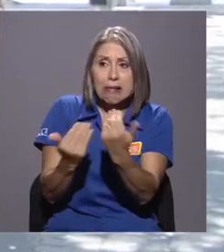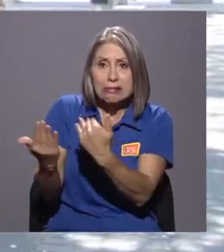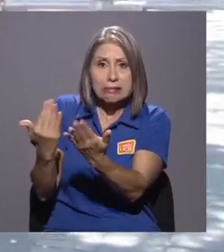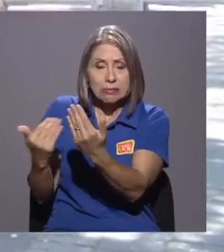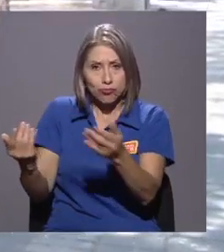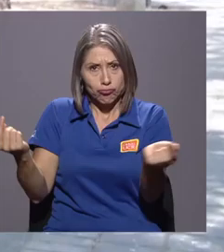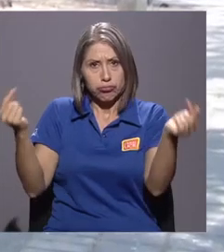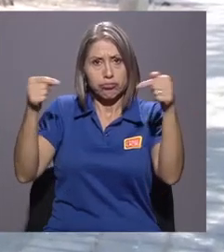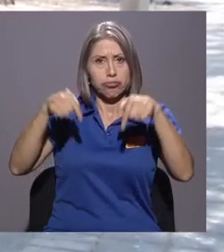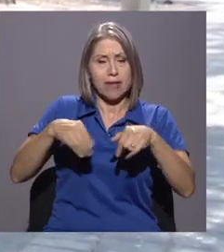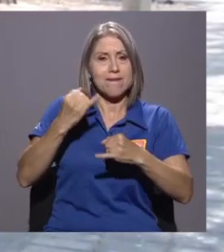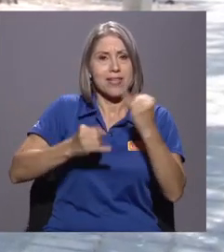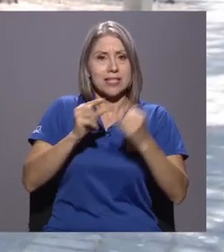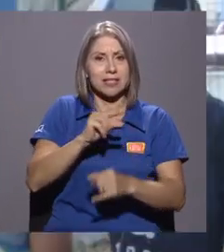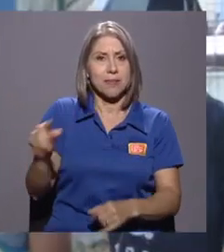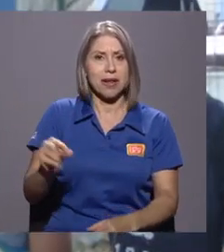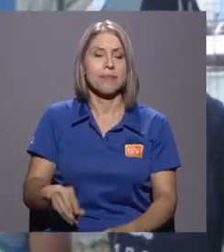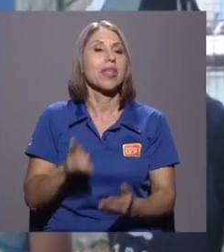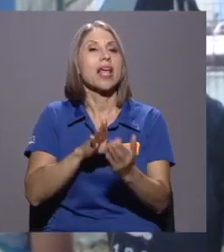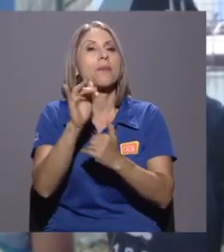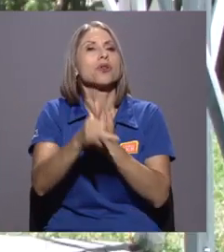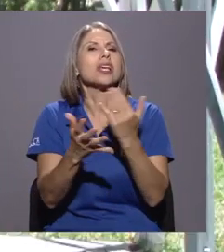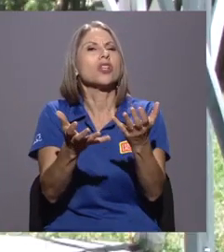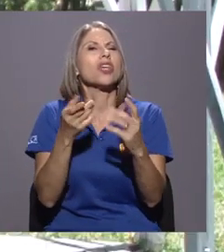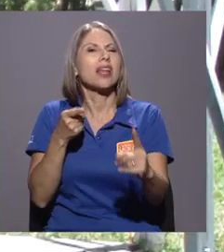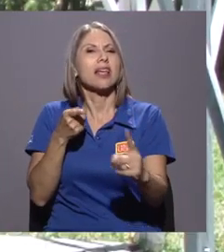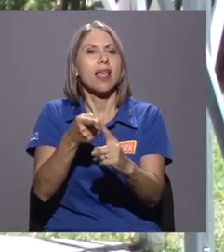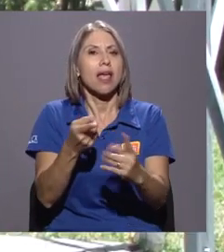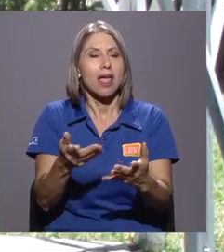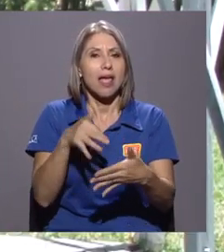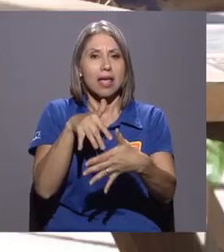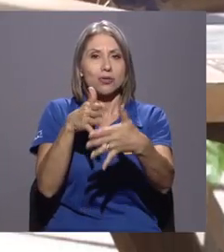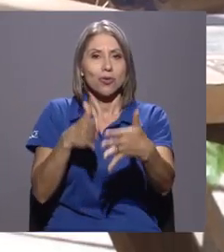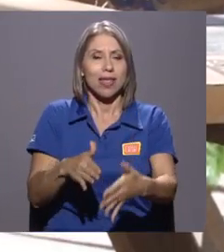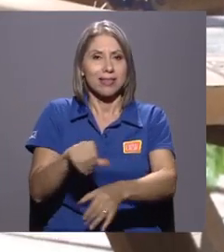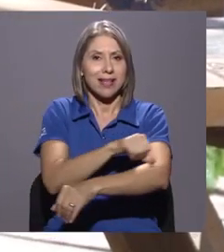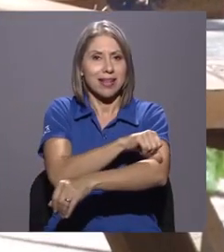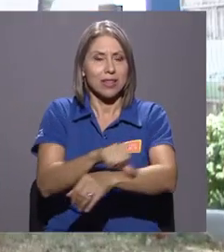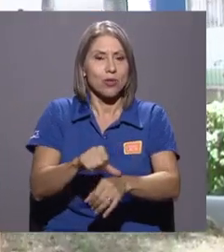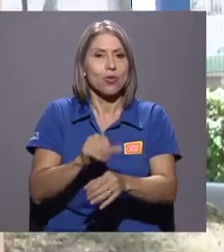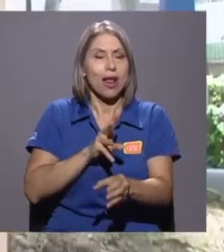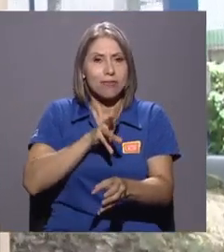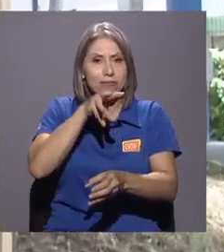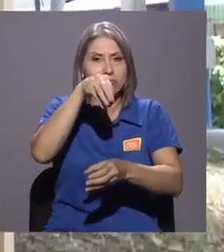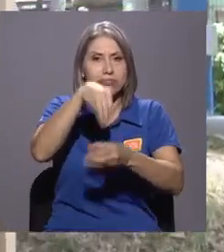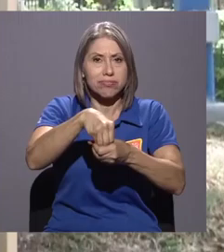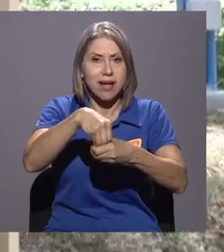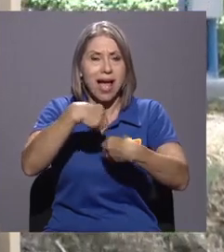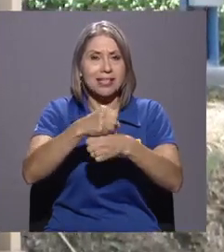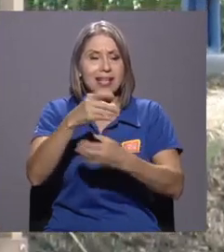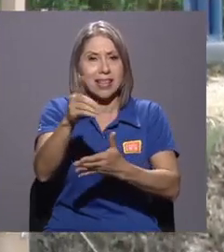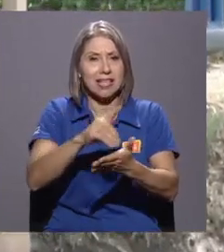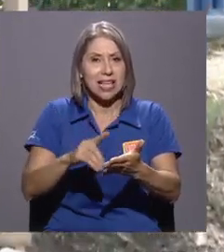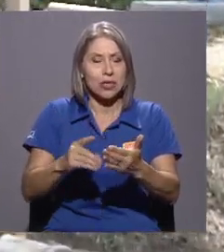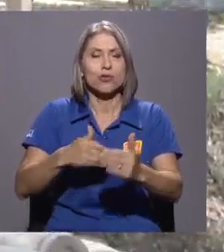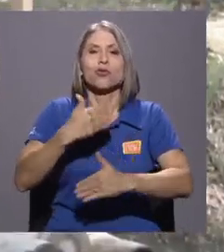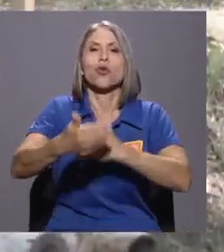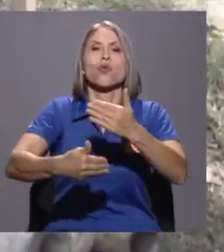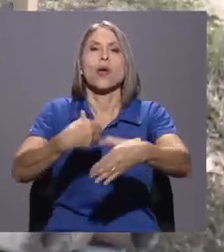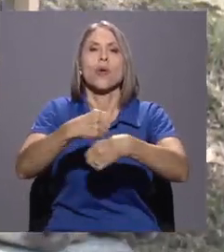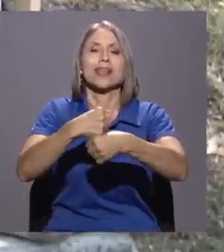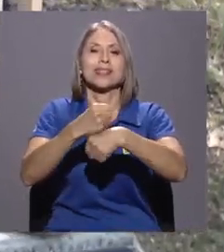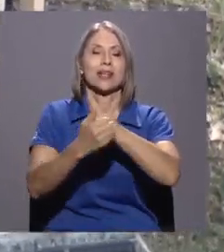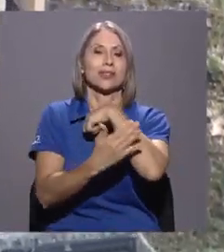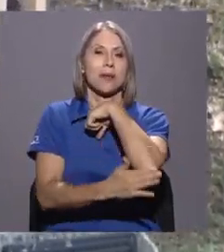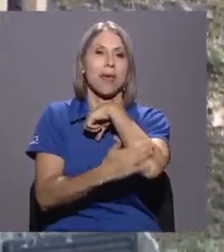semana. El proyecto surgió con el afán de involucrar a los estudiantes de arquitectura en la elaboración de diseños para luego construirlos en madera